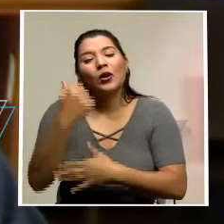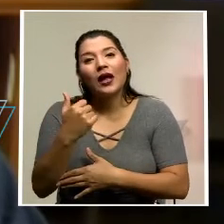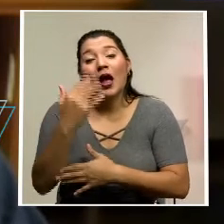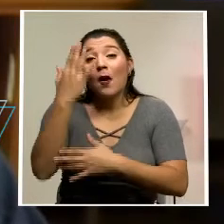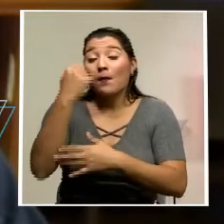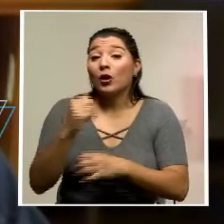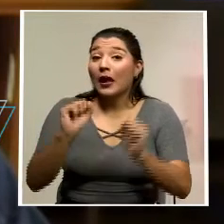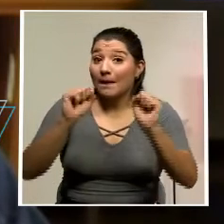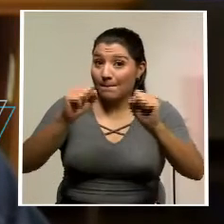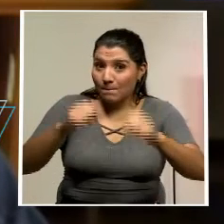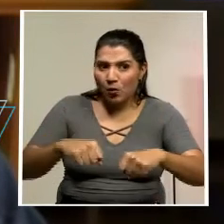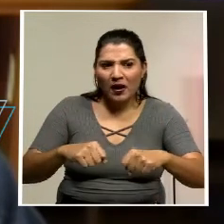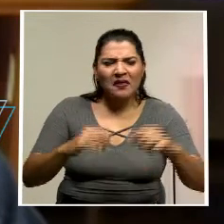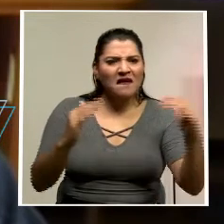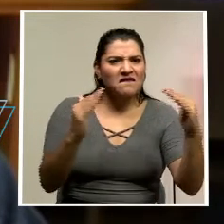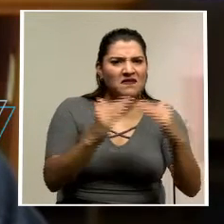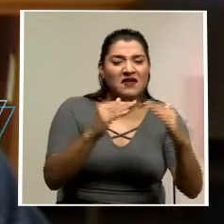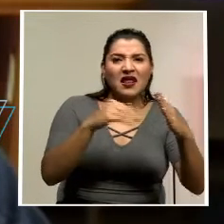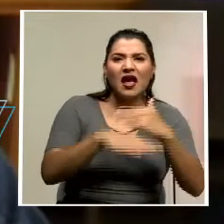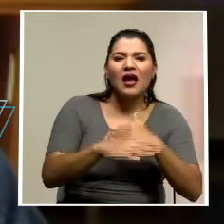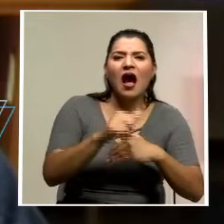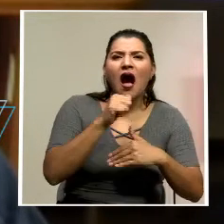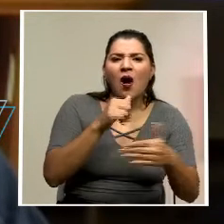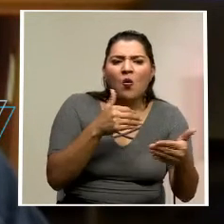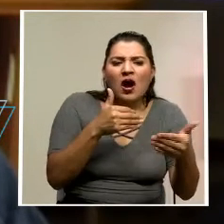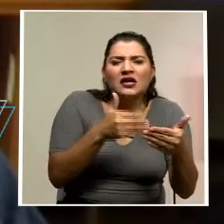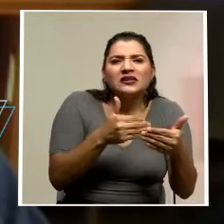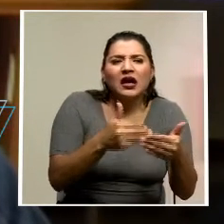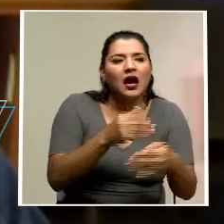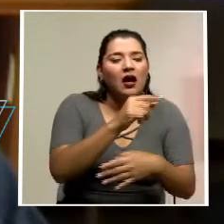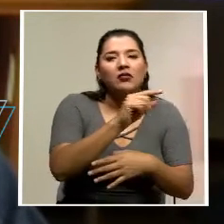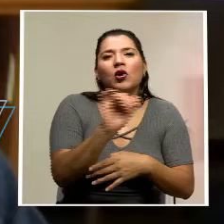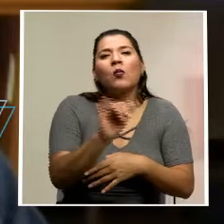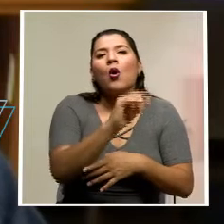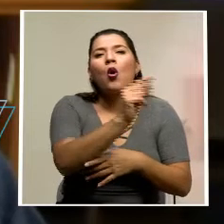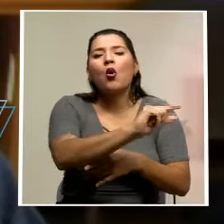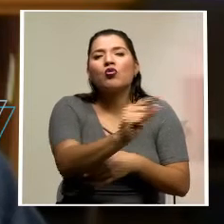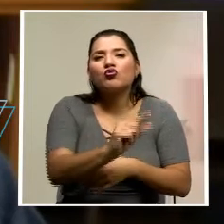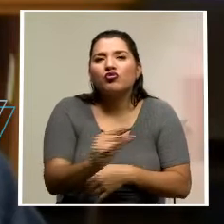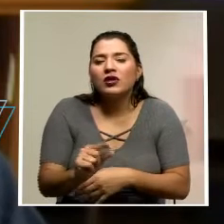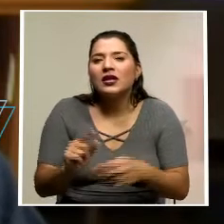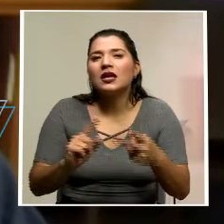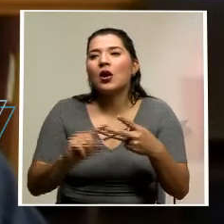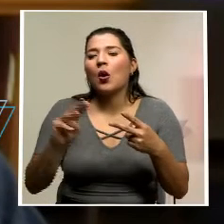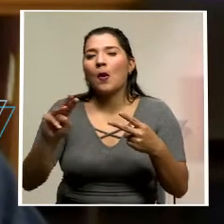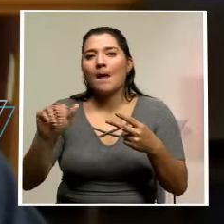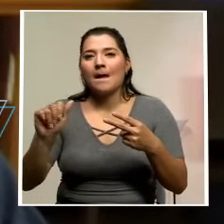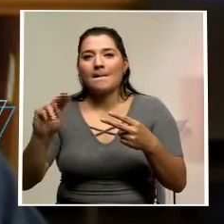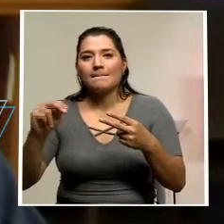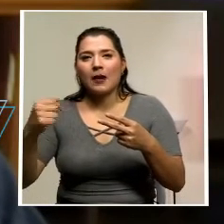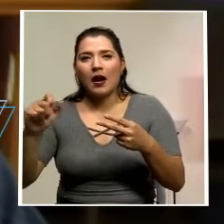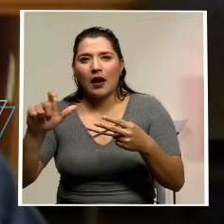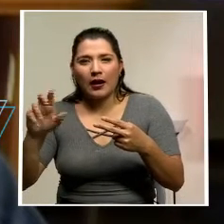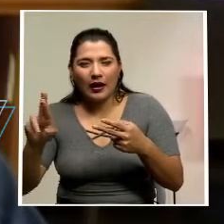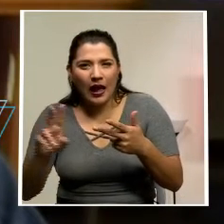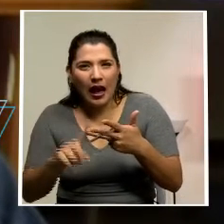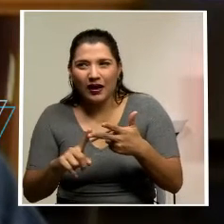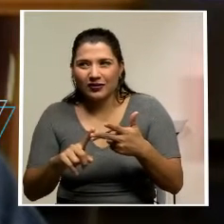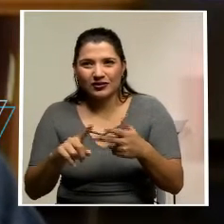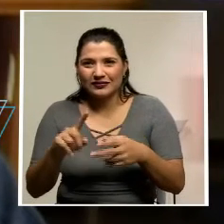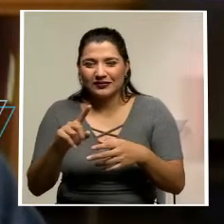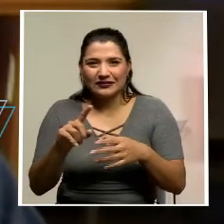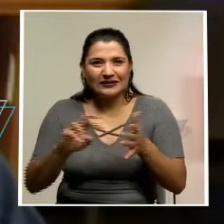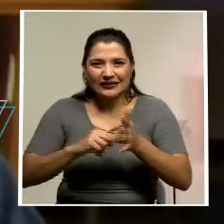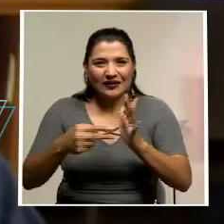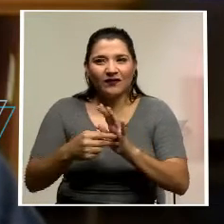habitar tanto aguas costeras como ríos, humedales y manglares. Entonces es un pez que no está